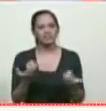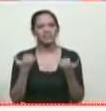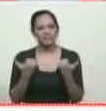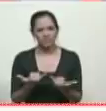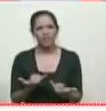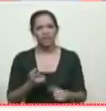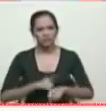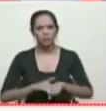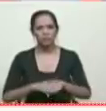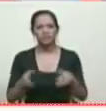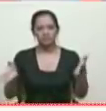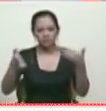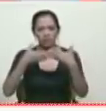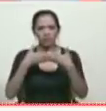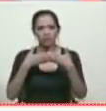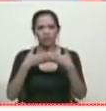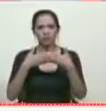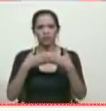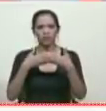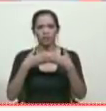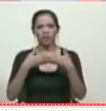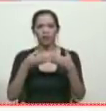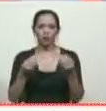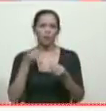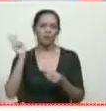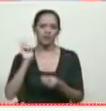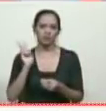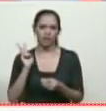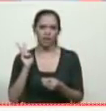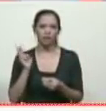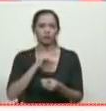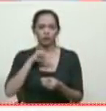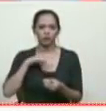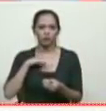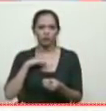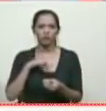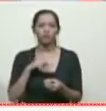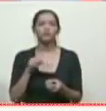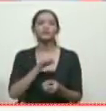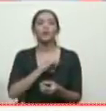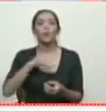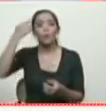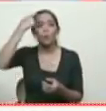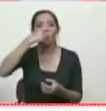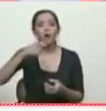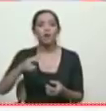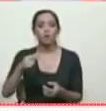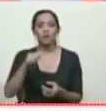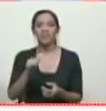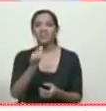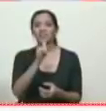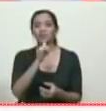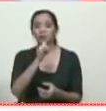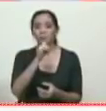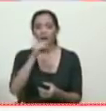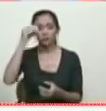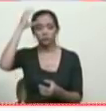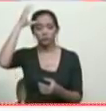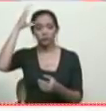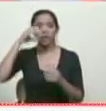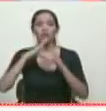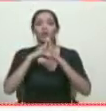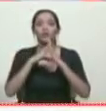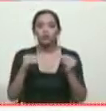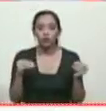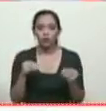venezolano. Los venezolanos somos un pueblo informado, todos. Toda la juventud es